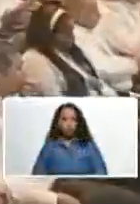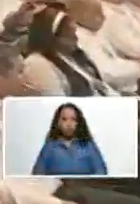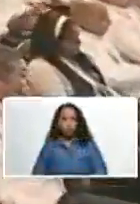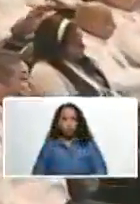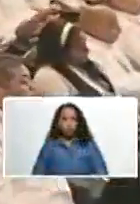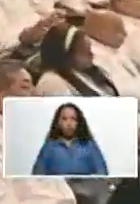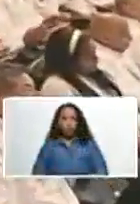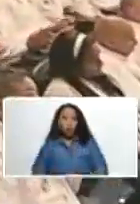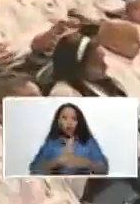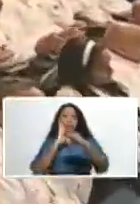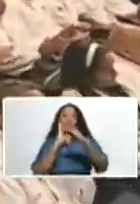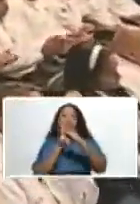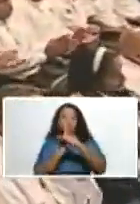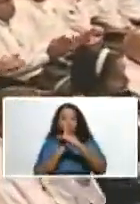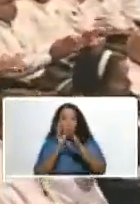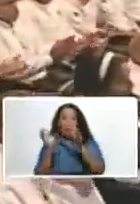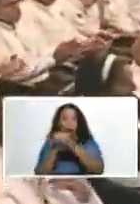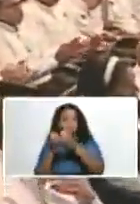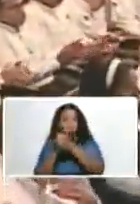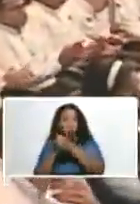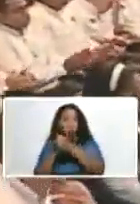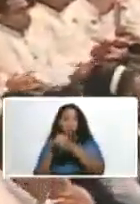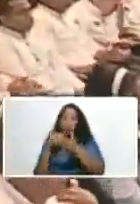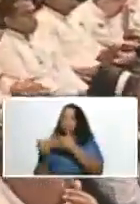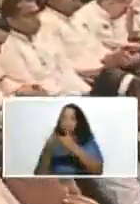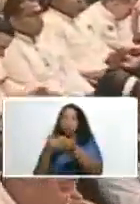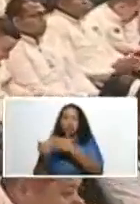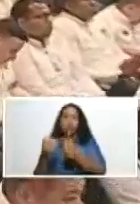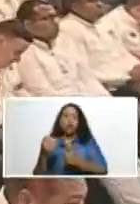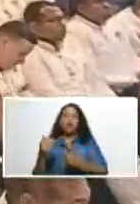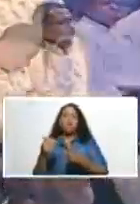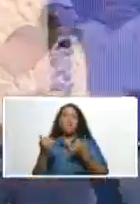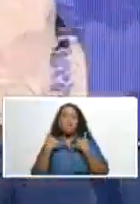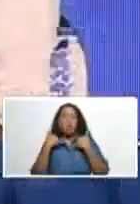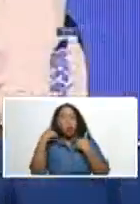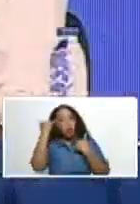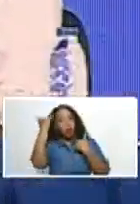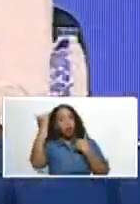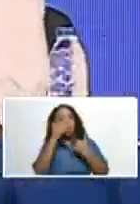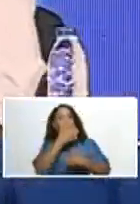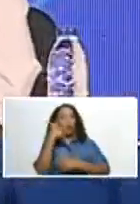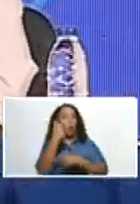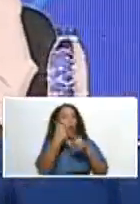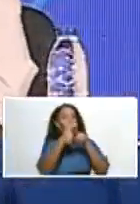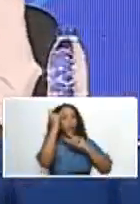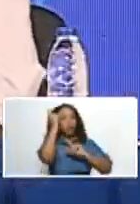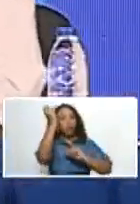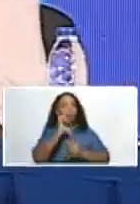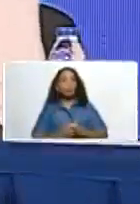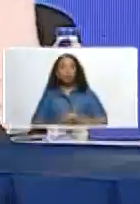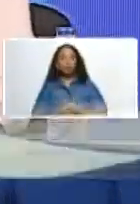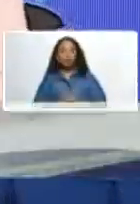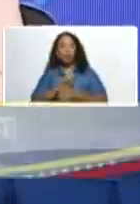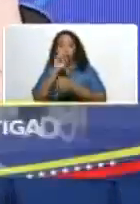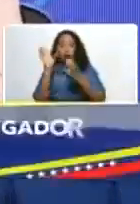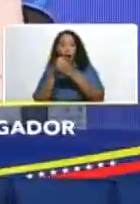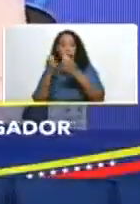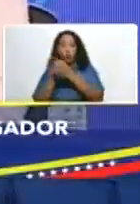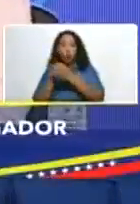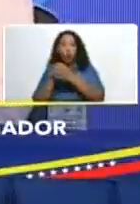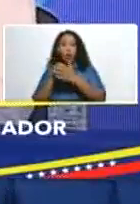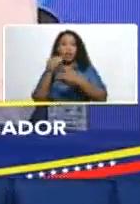Nos paralizaron equipo, volvimos y mejoramos. Hubo un equipo, señor presidente, que nos estaban cobrando en